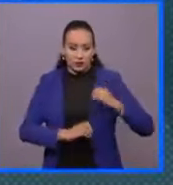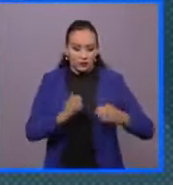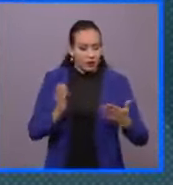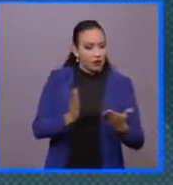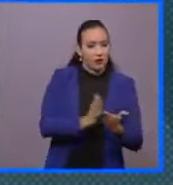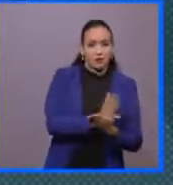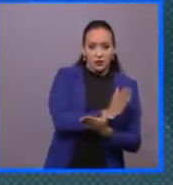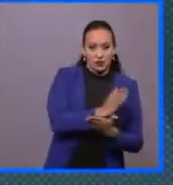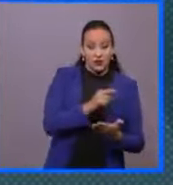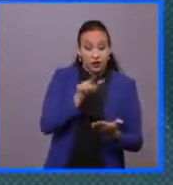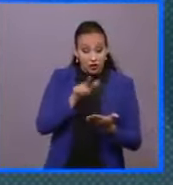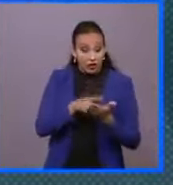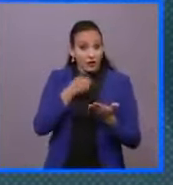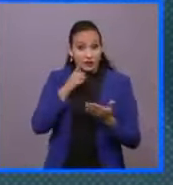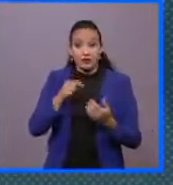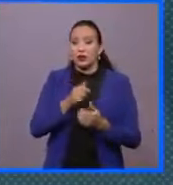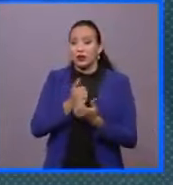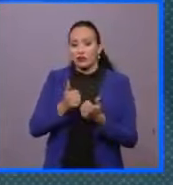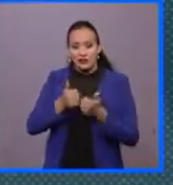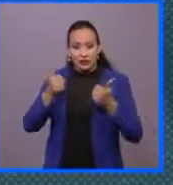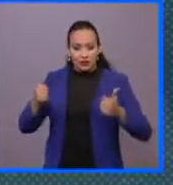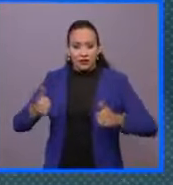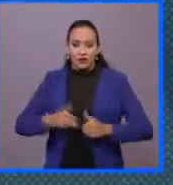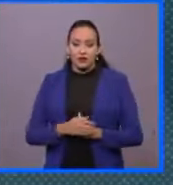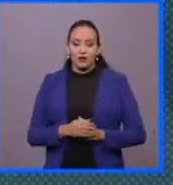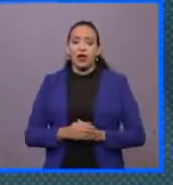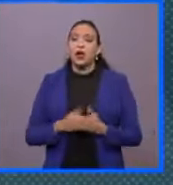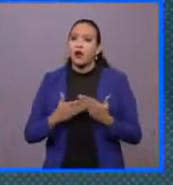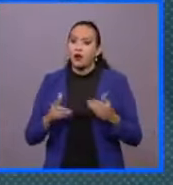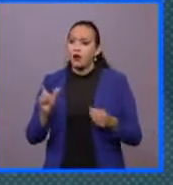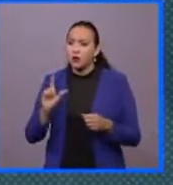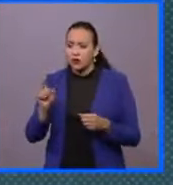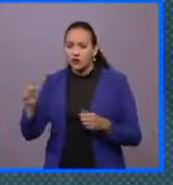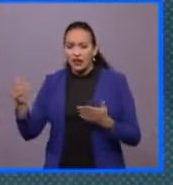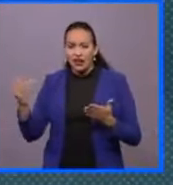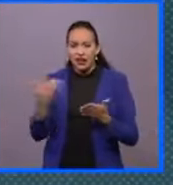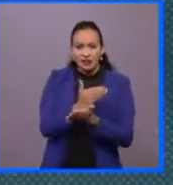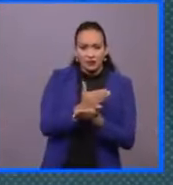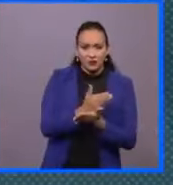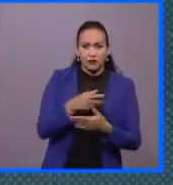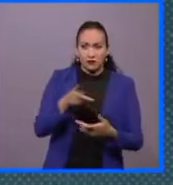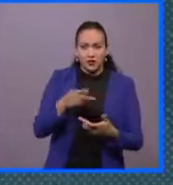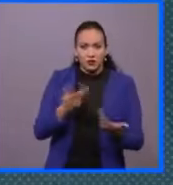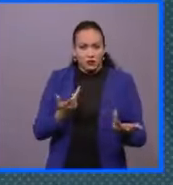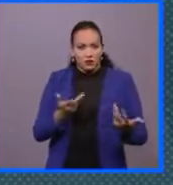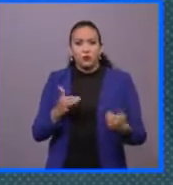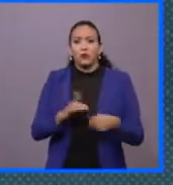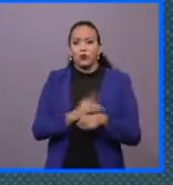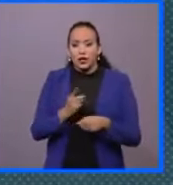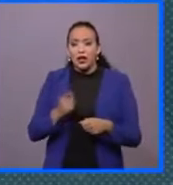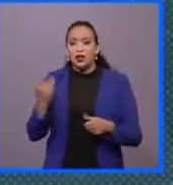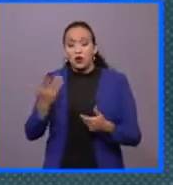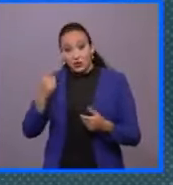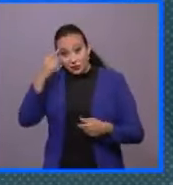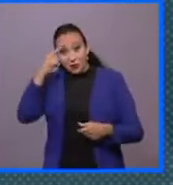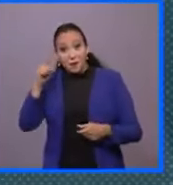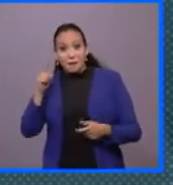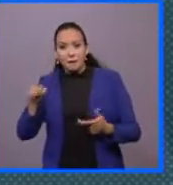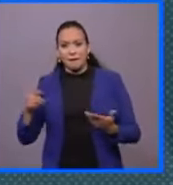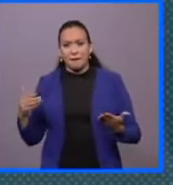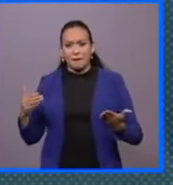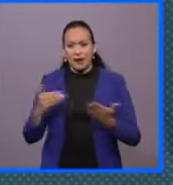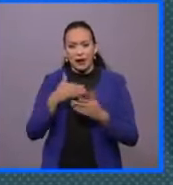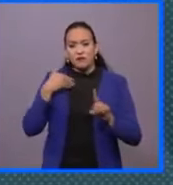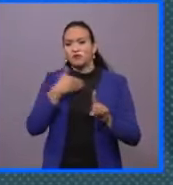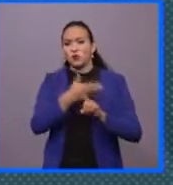supremacía constitucional. Máxime cuando dicho acto no solo invadió competencias judiciales, sino que lo hizo en perjuicio concreto de